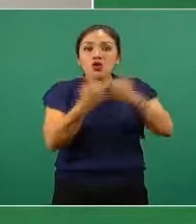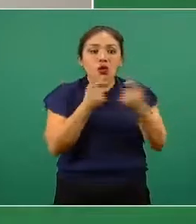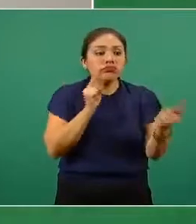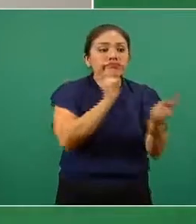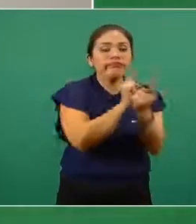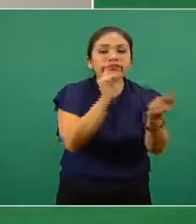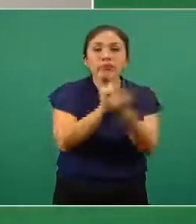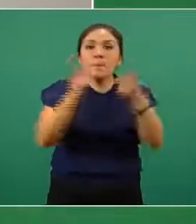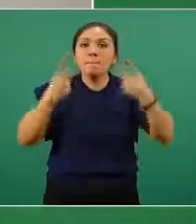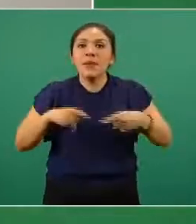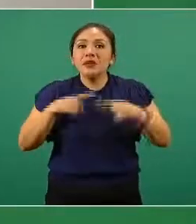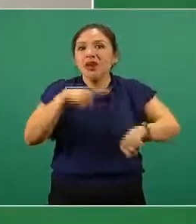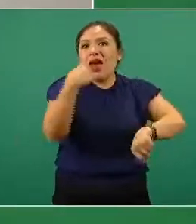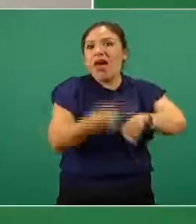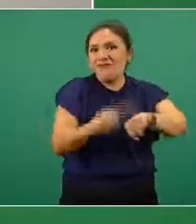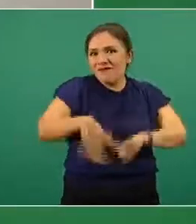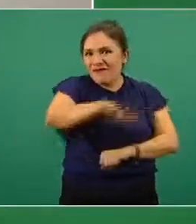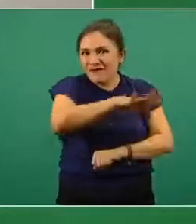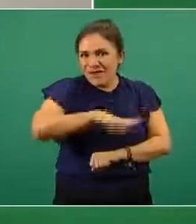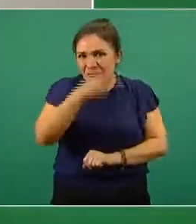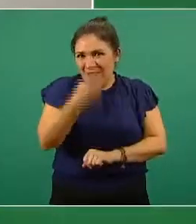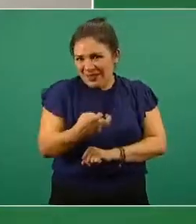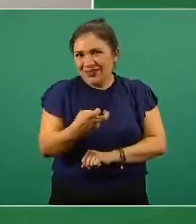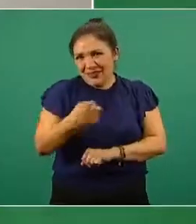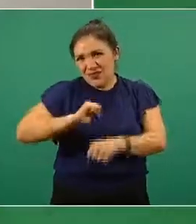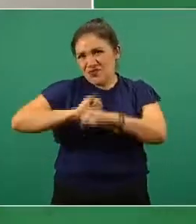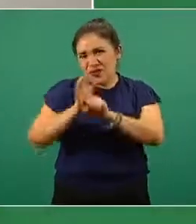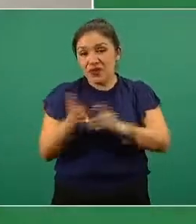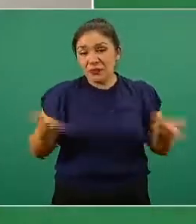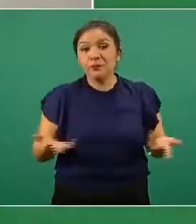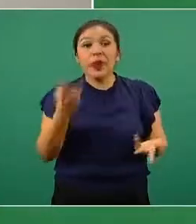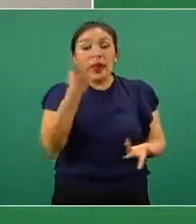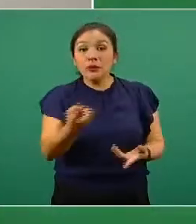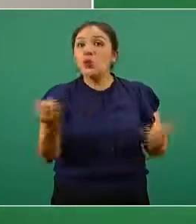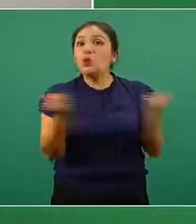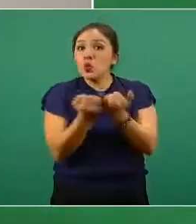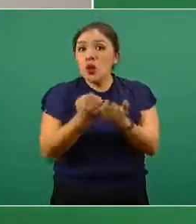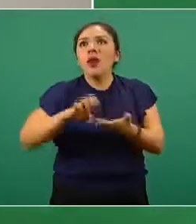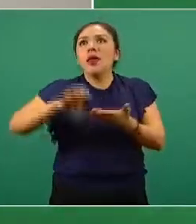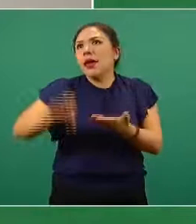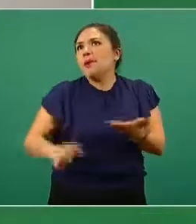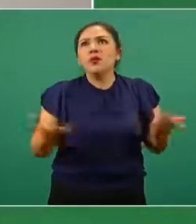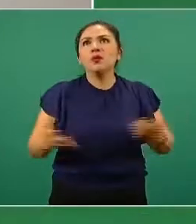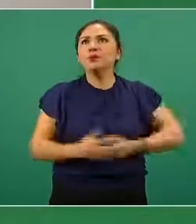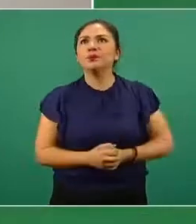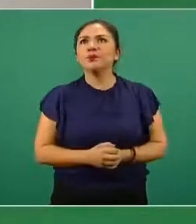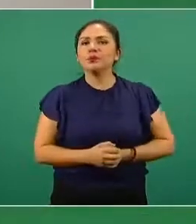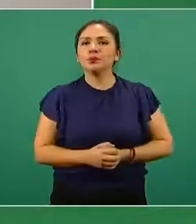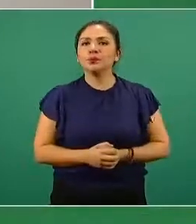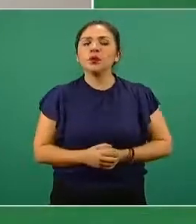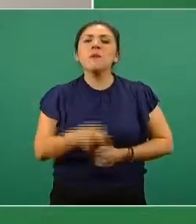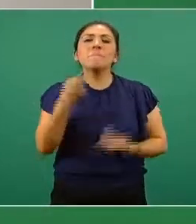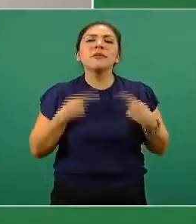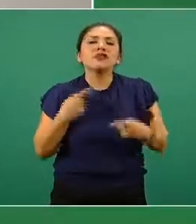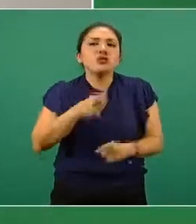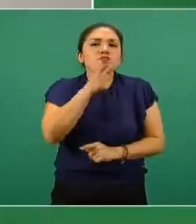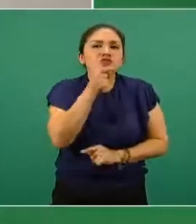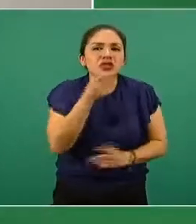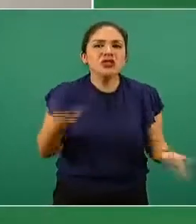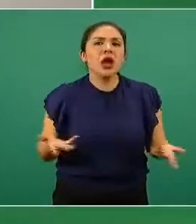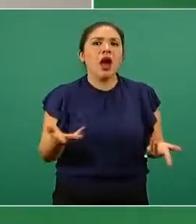personas enfermas de esta enfermedad. Y así también, por ejemplo, policías